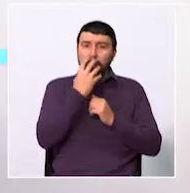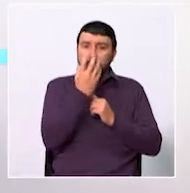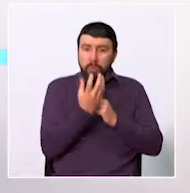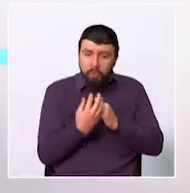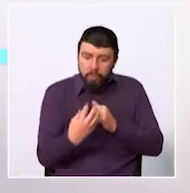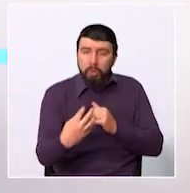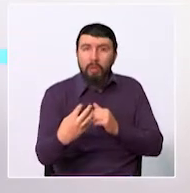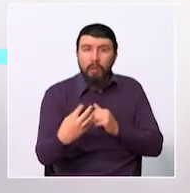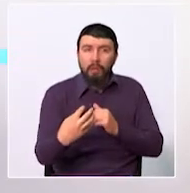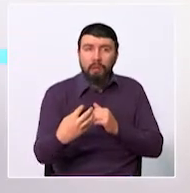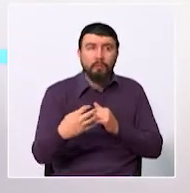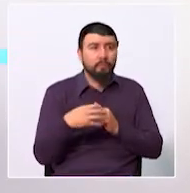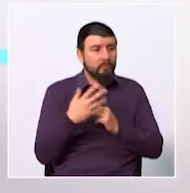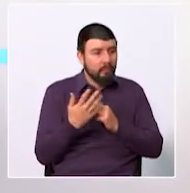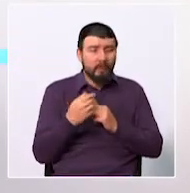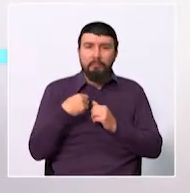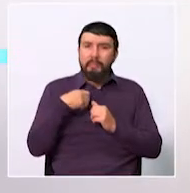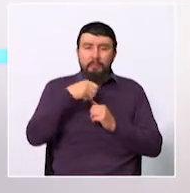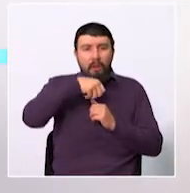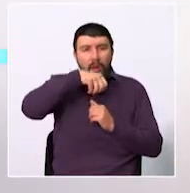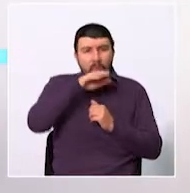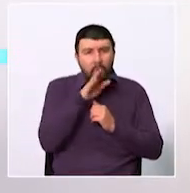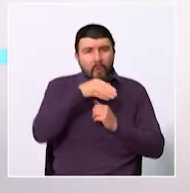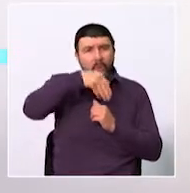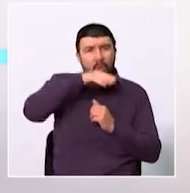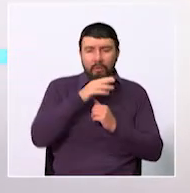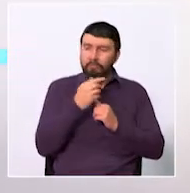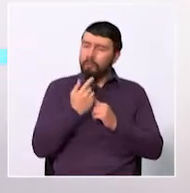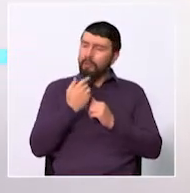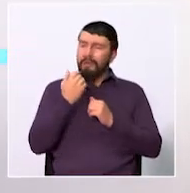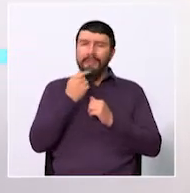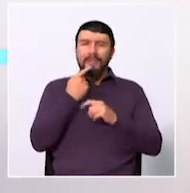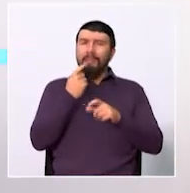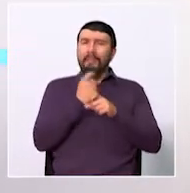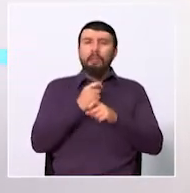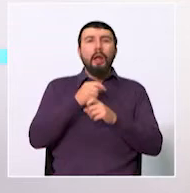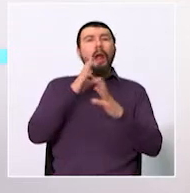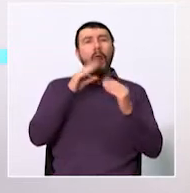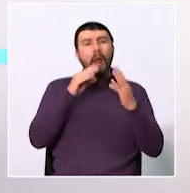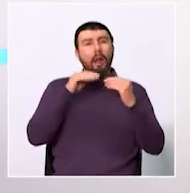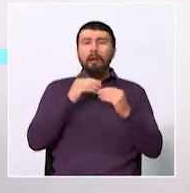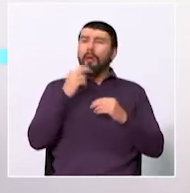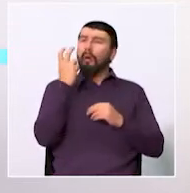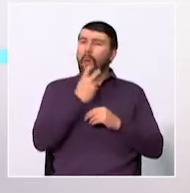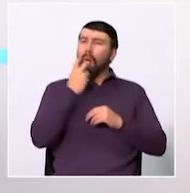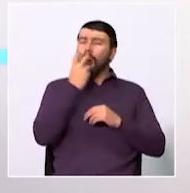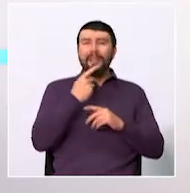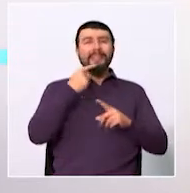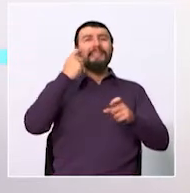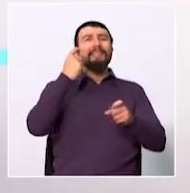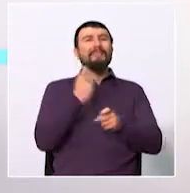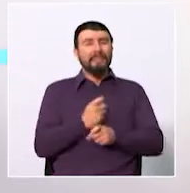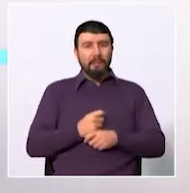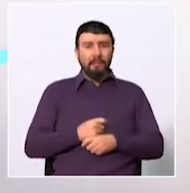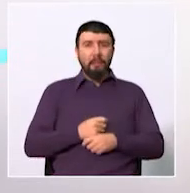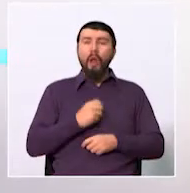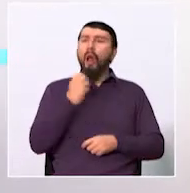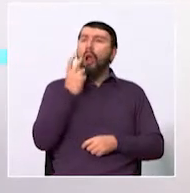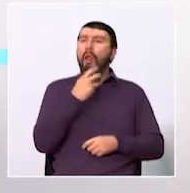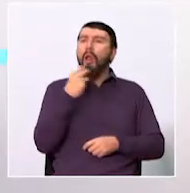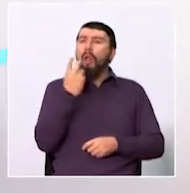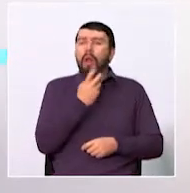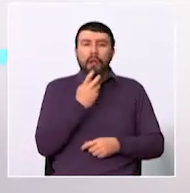empieza a traccionar y esto dificulta la formación entonces hablando de regar